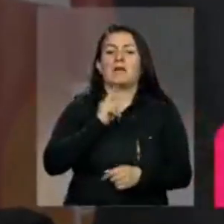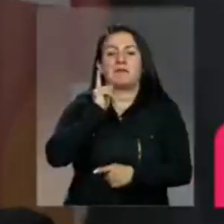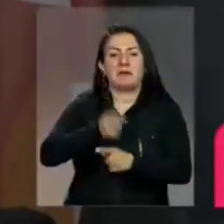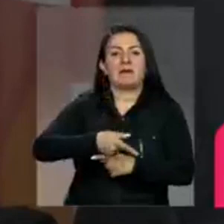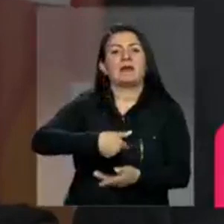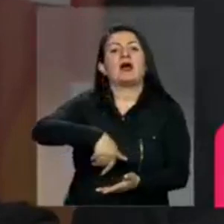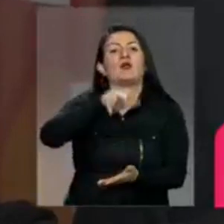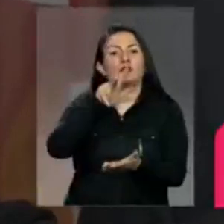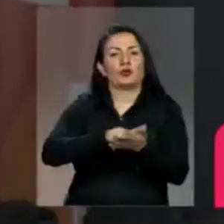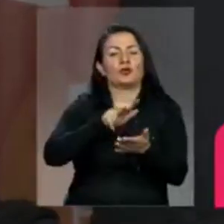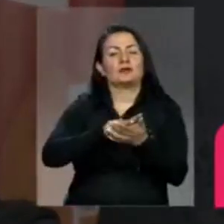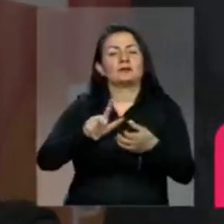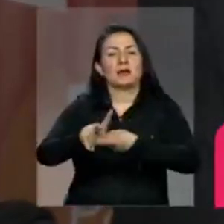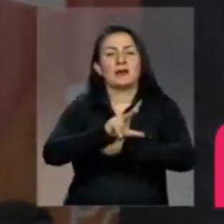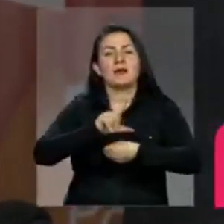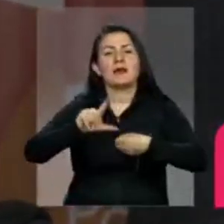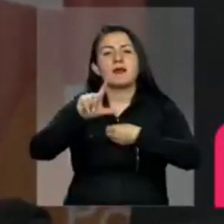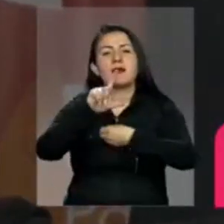que se haga la liga